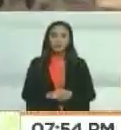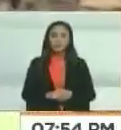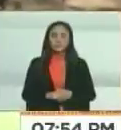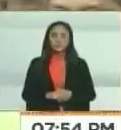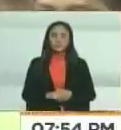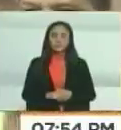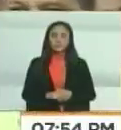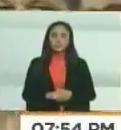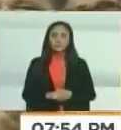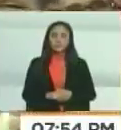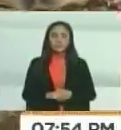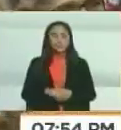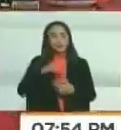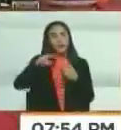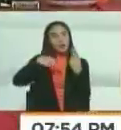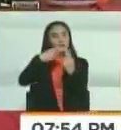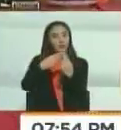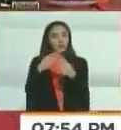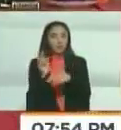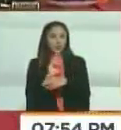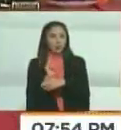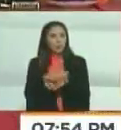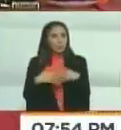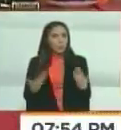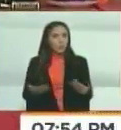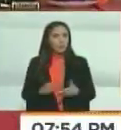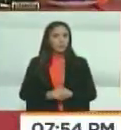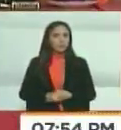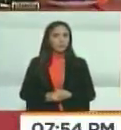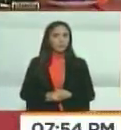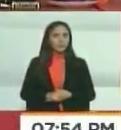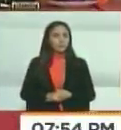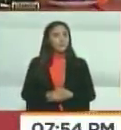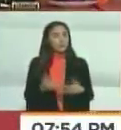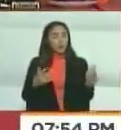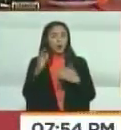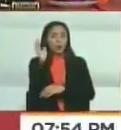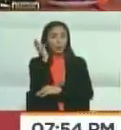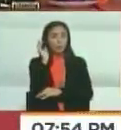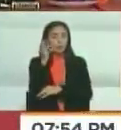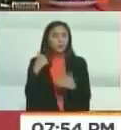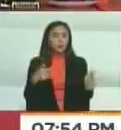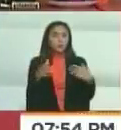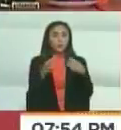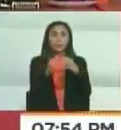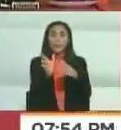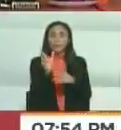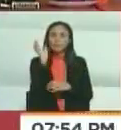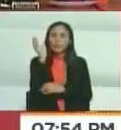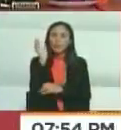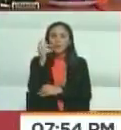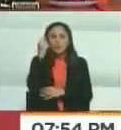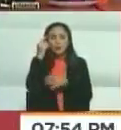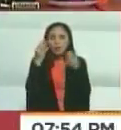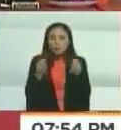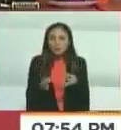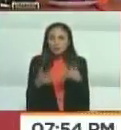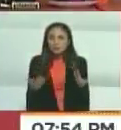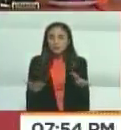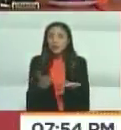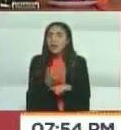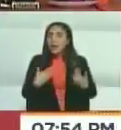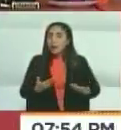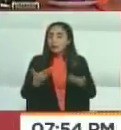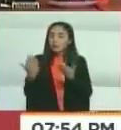Vamos a poner una etiqueta, rapidito. Vamos a seguir hablando del Congreso del Partido, porque ya el presidente, yo le entregué unos